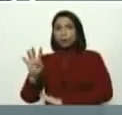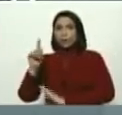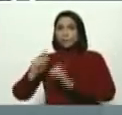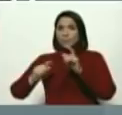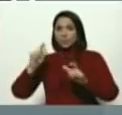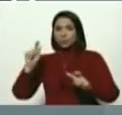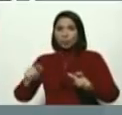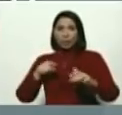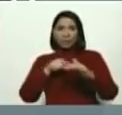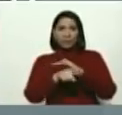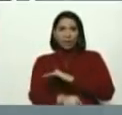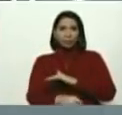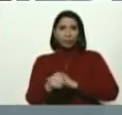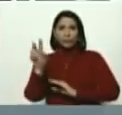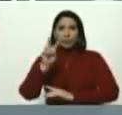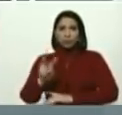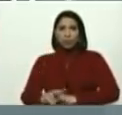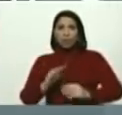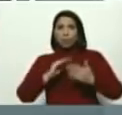casos comunitarios.